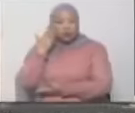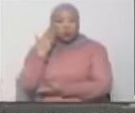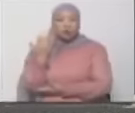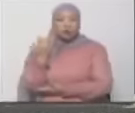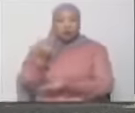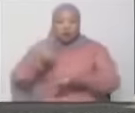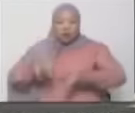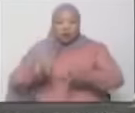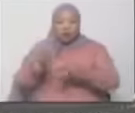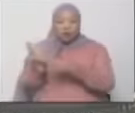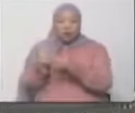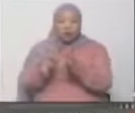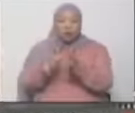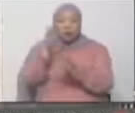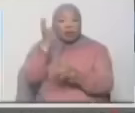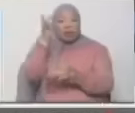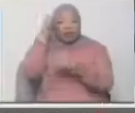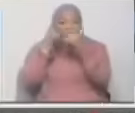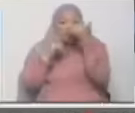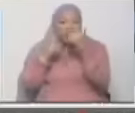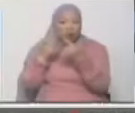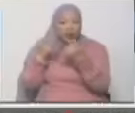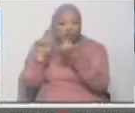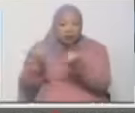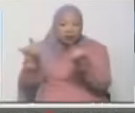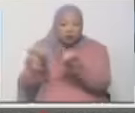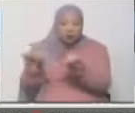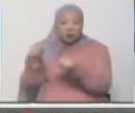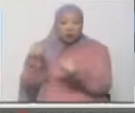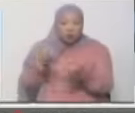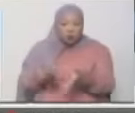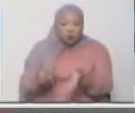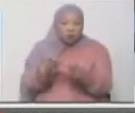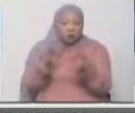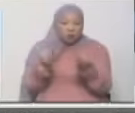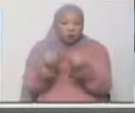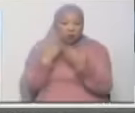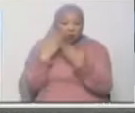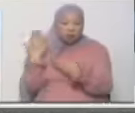Coherencia. Muchachos, coherencia.